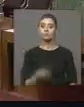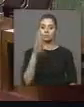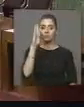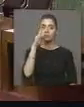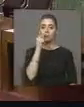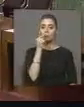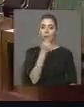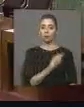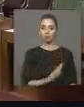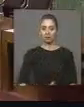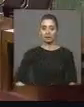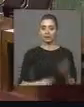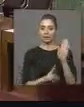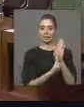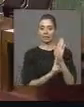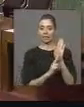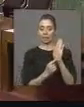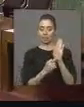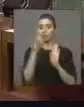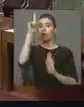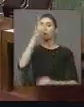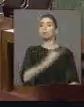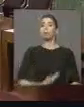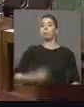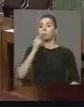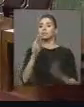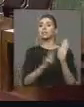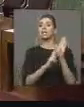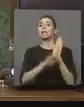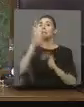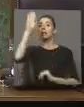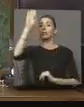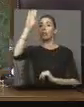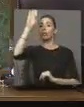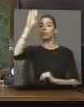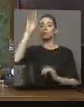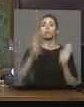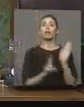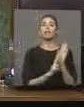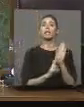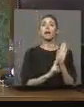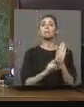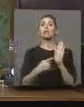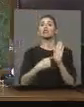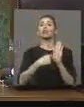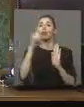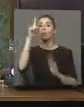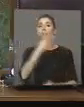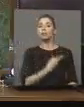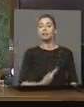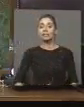Presidente, Presidente, Reglamento, Presidente, Reglamento, Reglamento, Presidente.